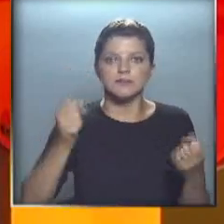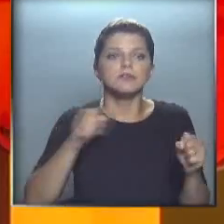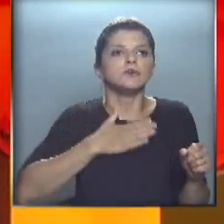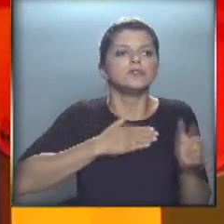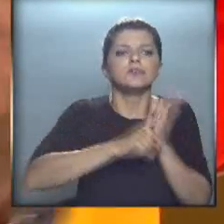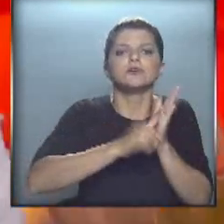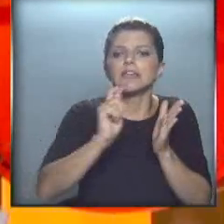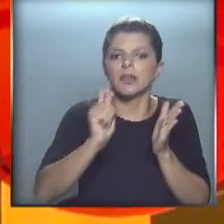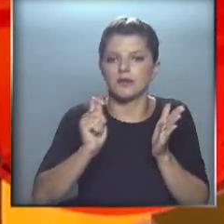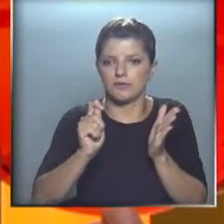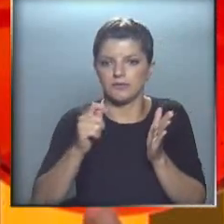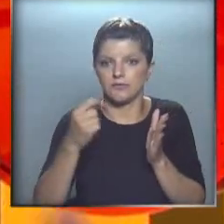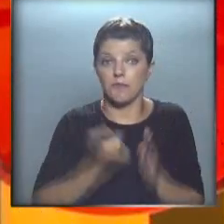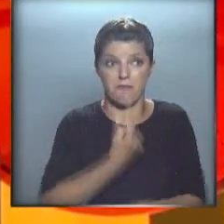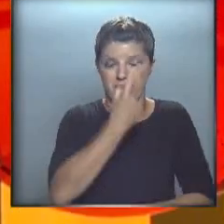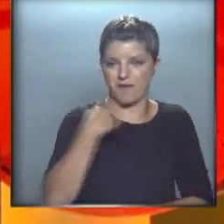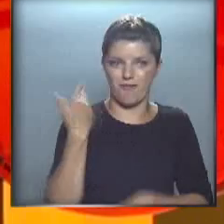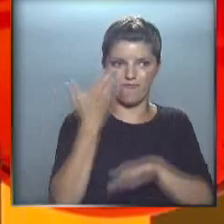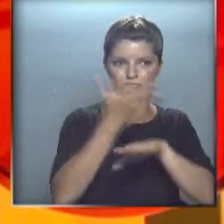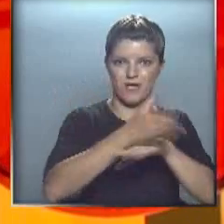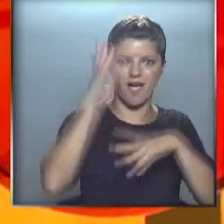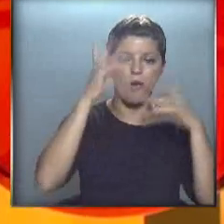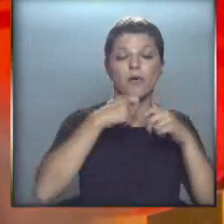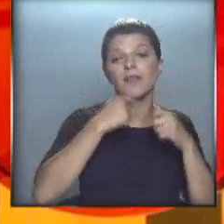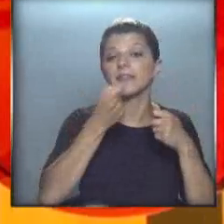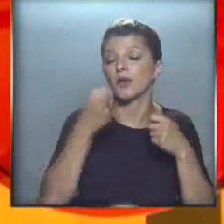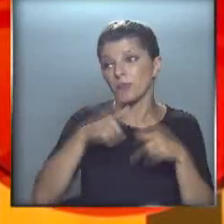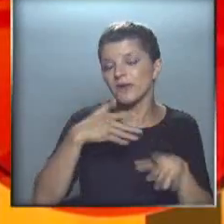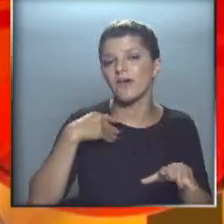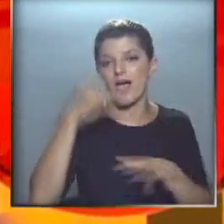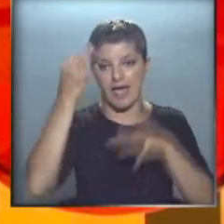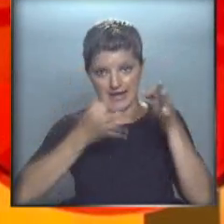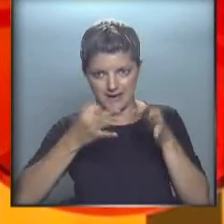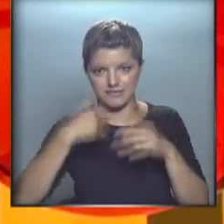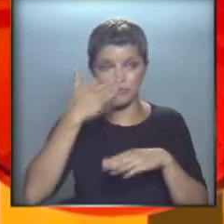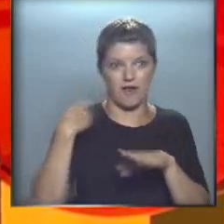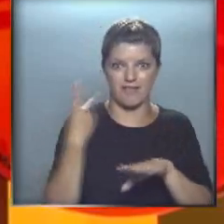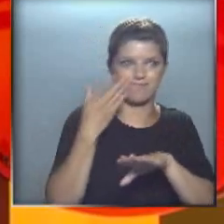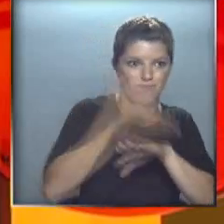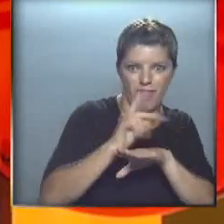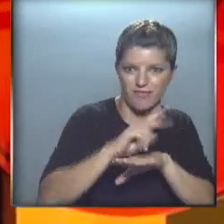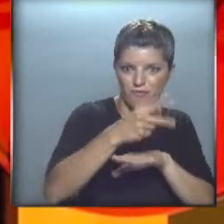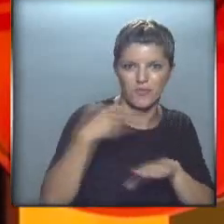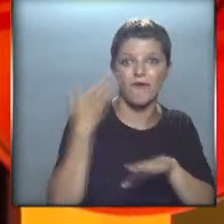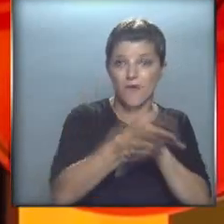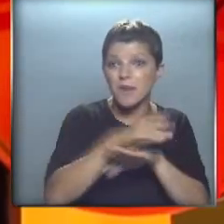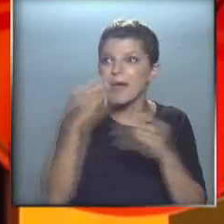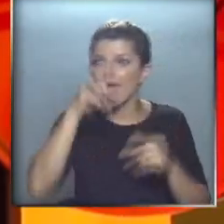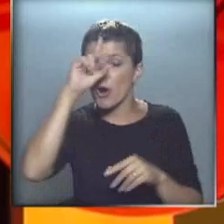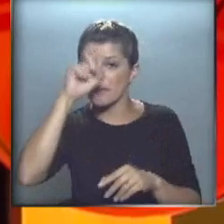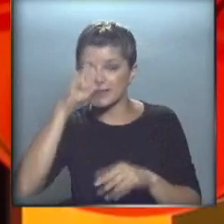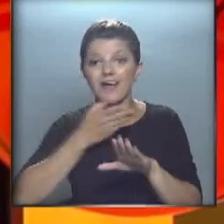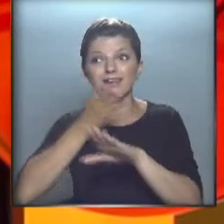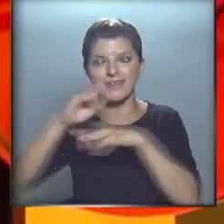identidad. Fui la primera de las abuelas. Dijeron, bueno, hay que hacer ese análisis. Entonces fui la segunda, ya para que me den el turno para ir al hospital a hacerme el análisis